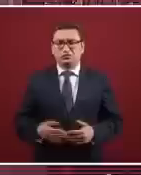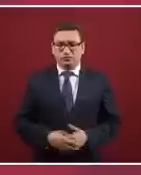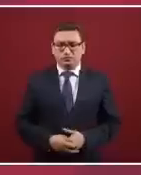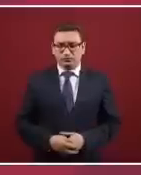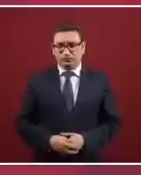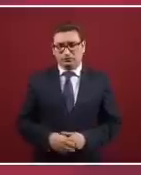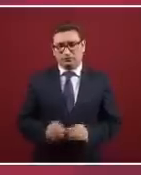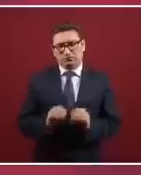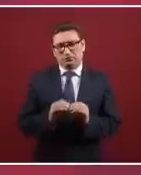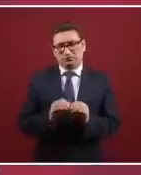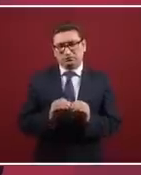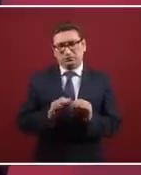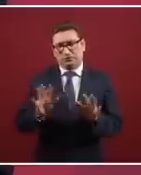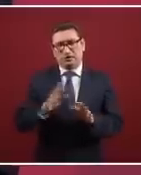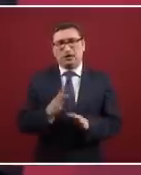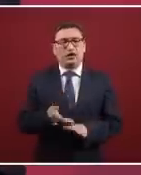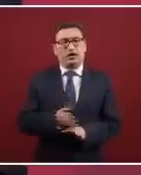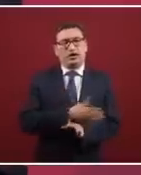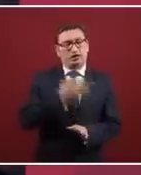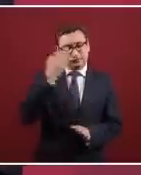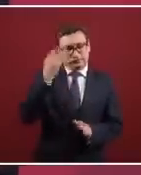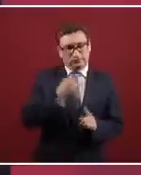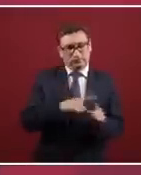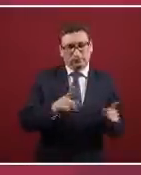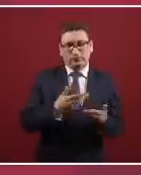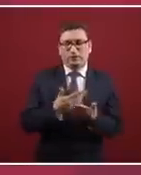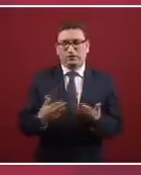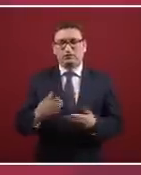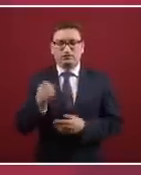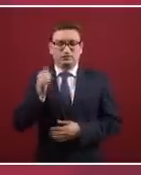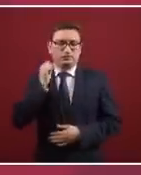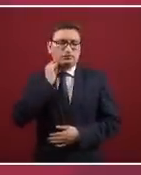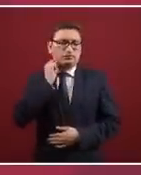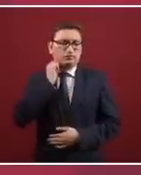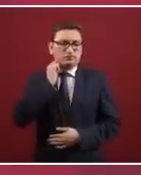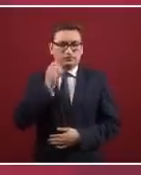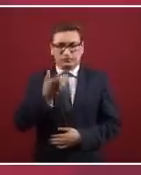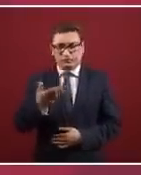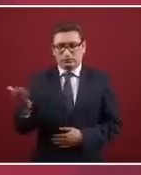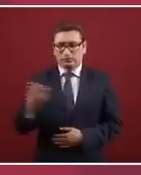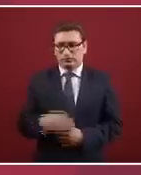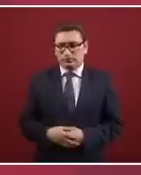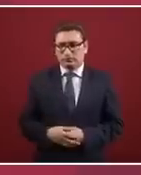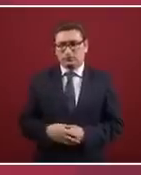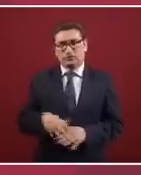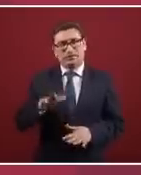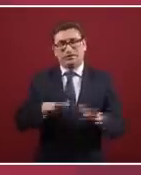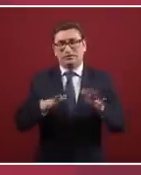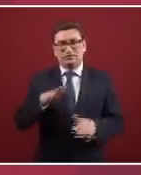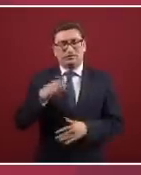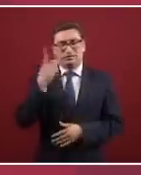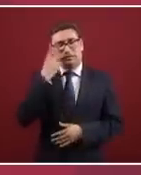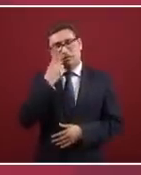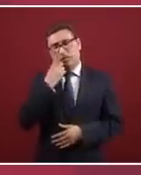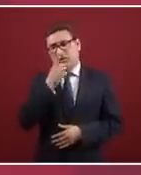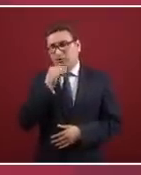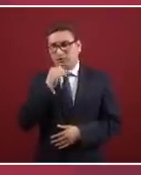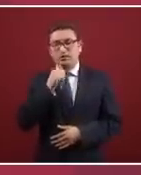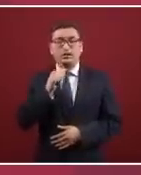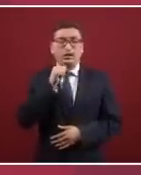Claro que ya no es el tiempo de antes, ahora los senadores a veces ni duermen, ayer,